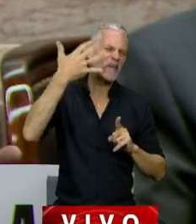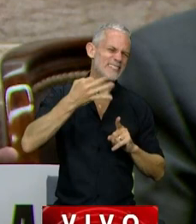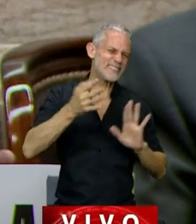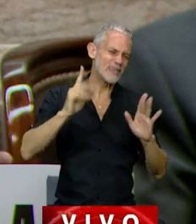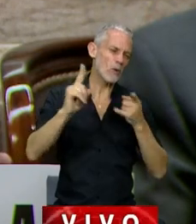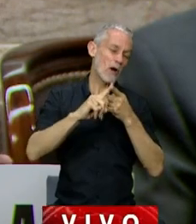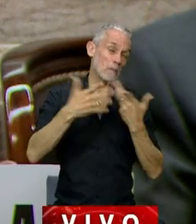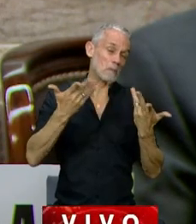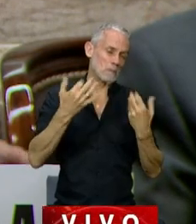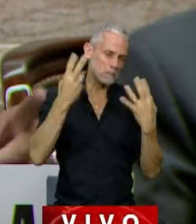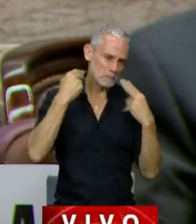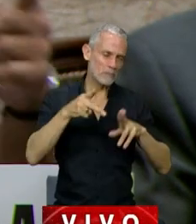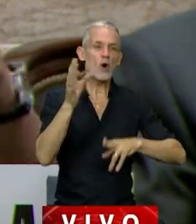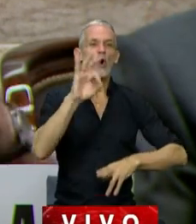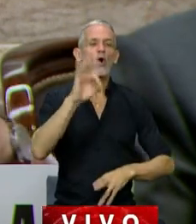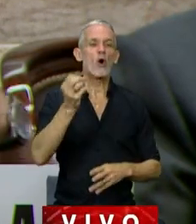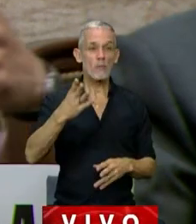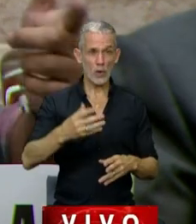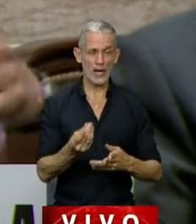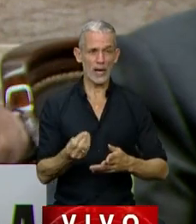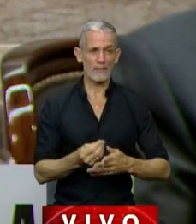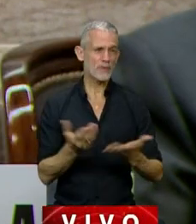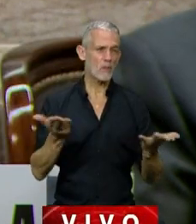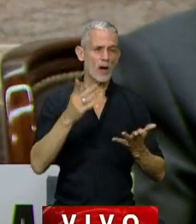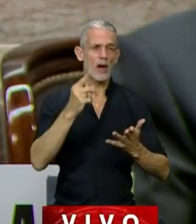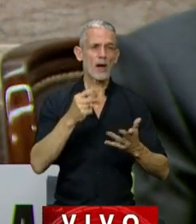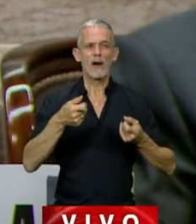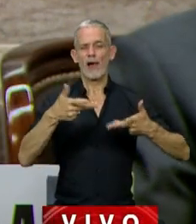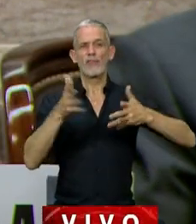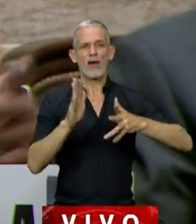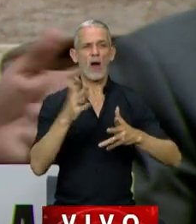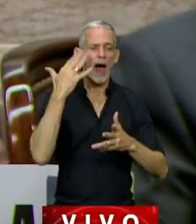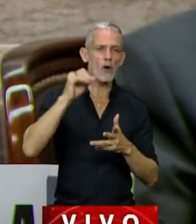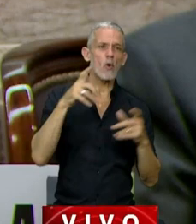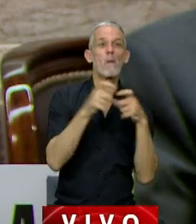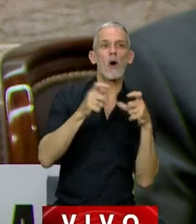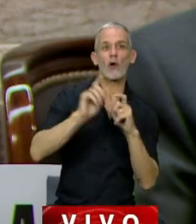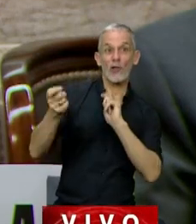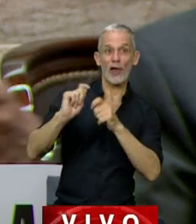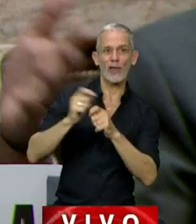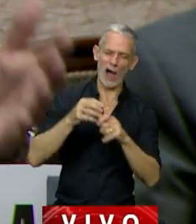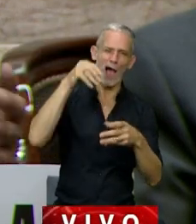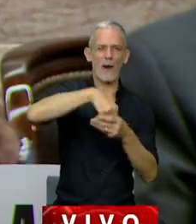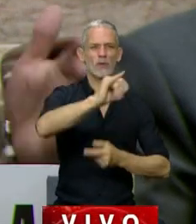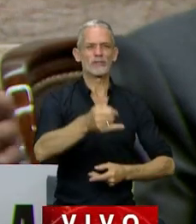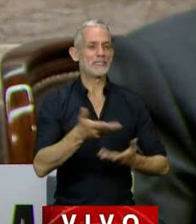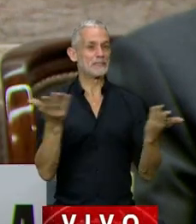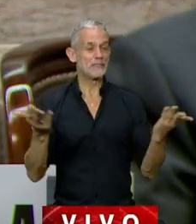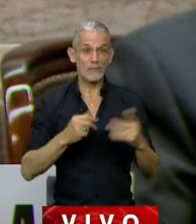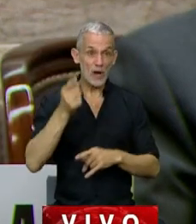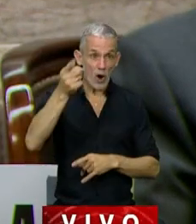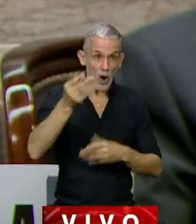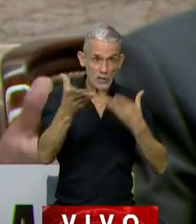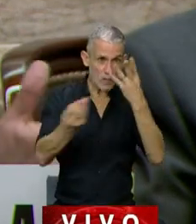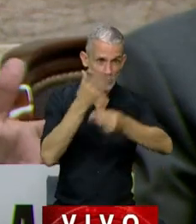Internacional, o porque se dieron alguna ayuda social o un bono. ¿Quién puede estar en contra de la